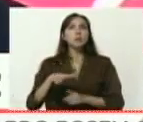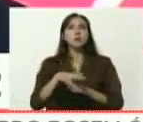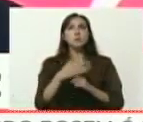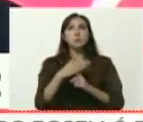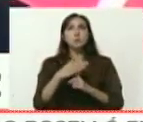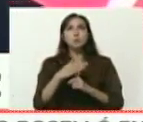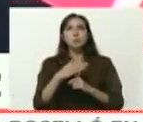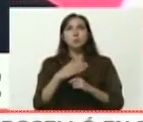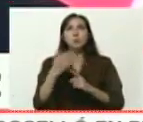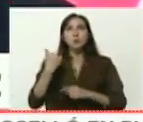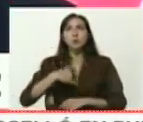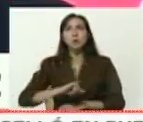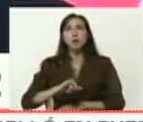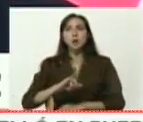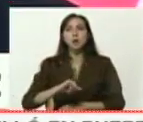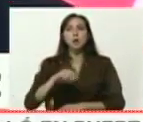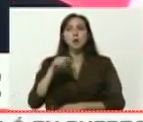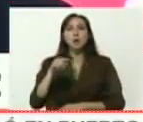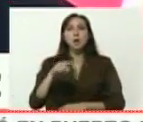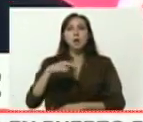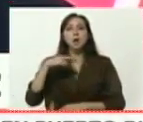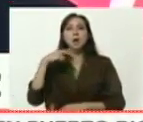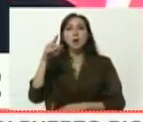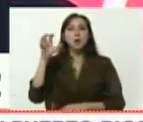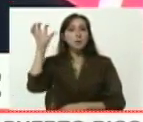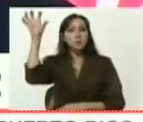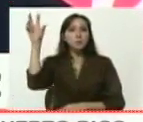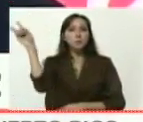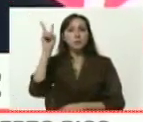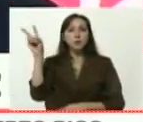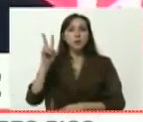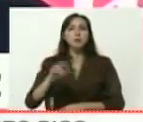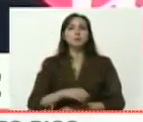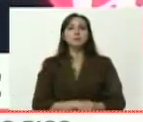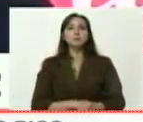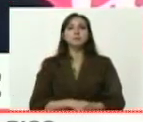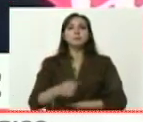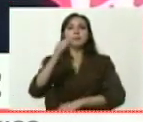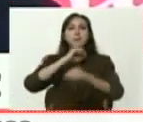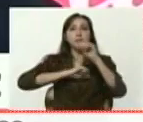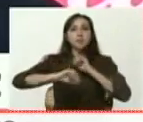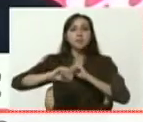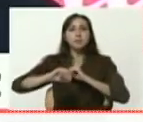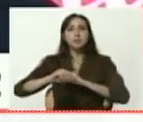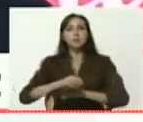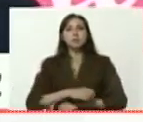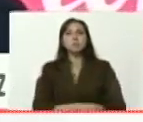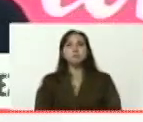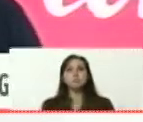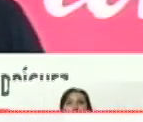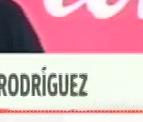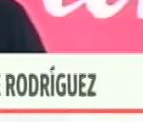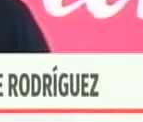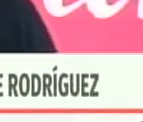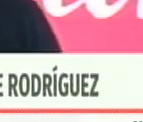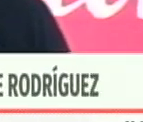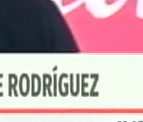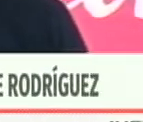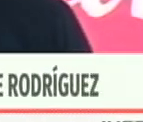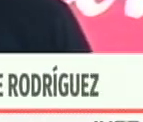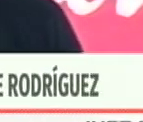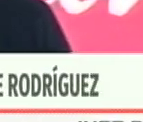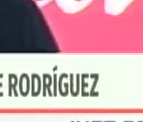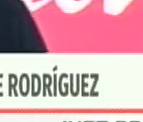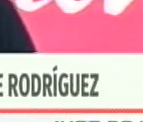la República Bolivariana de Venezuela, defendiendo su dignidad ante el mundo. Ella destacaba que en cada